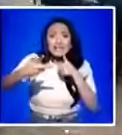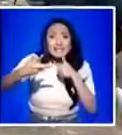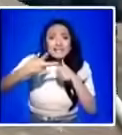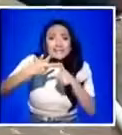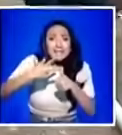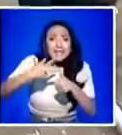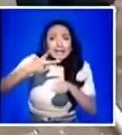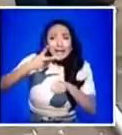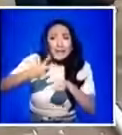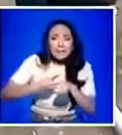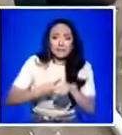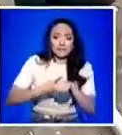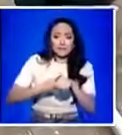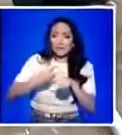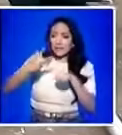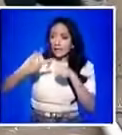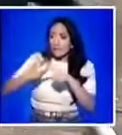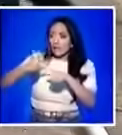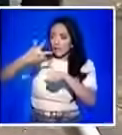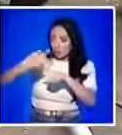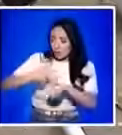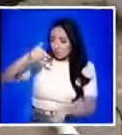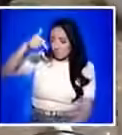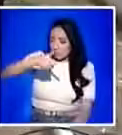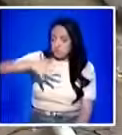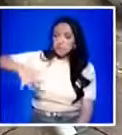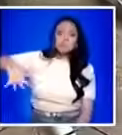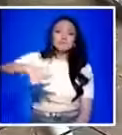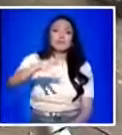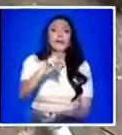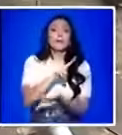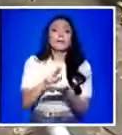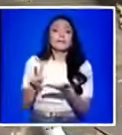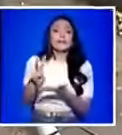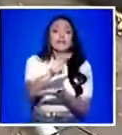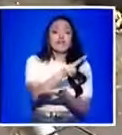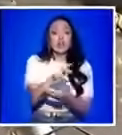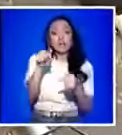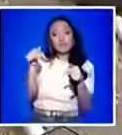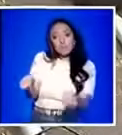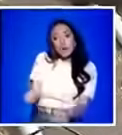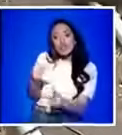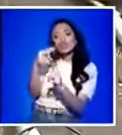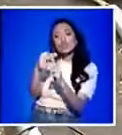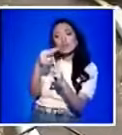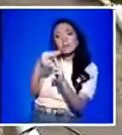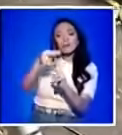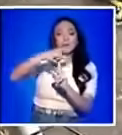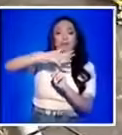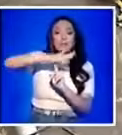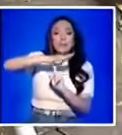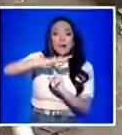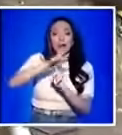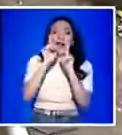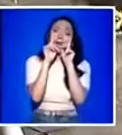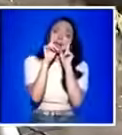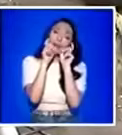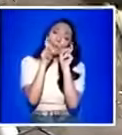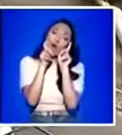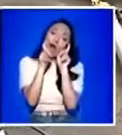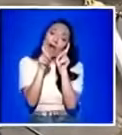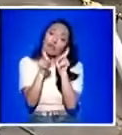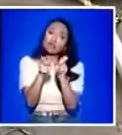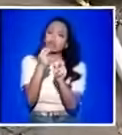que vienen a reponer en el mismo parque acá en la Villa Flora. Lo conocen como el Parque de los Enamorados o el Parque de las